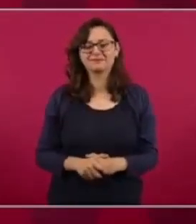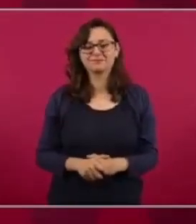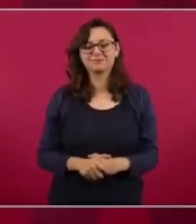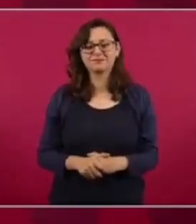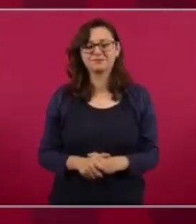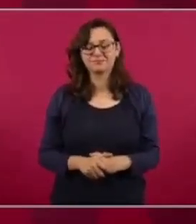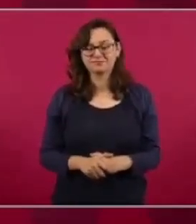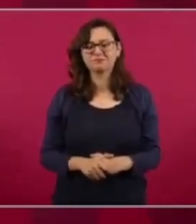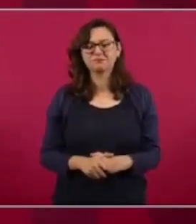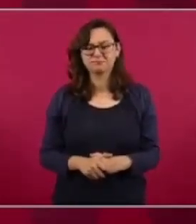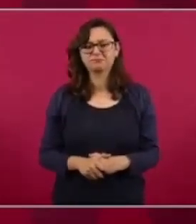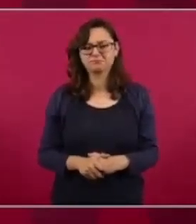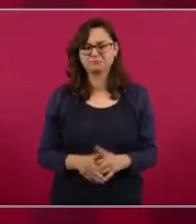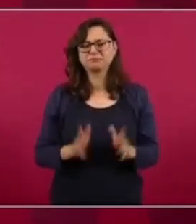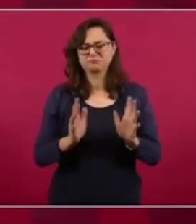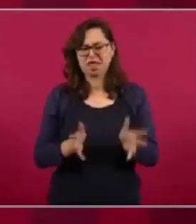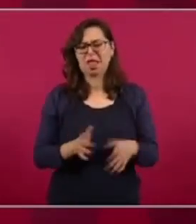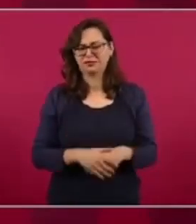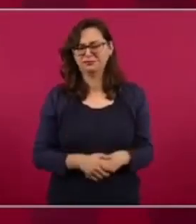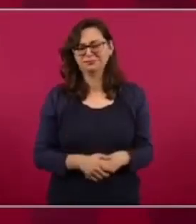Ya, vino, es mi amigo.